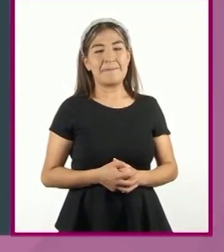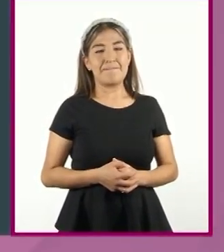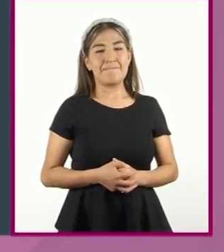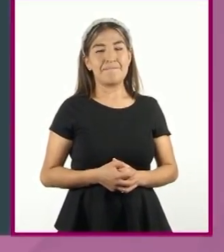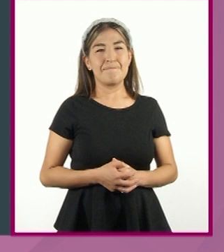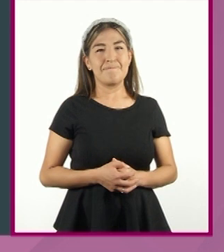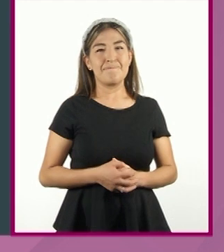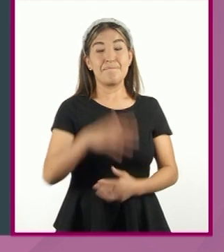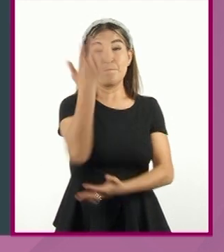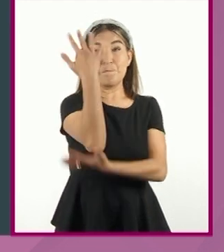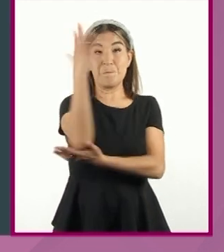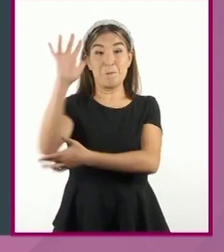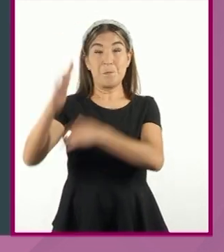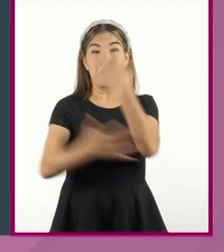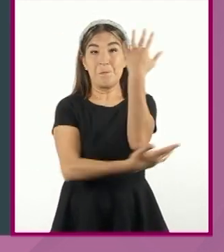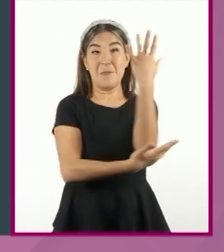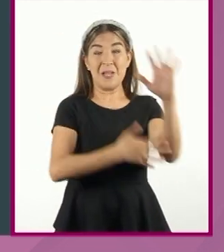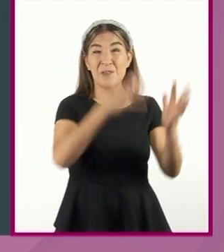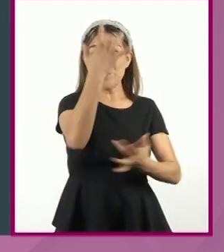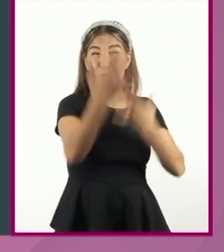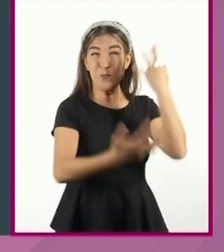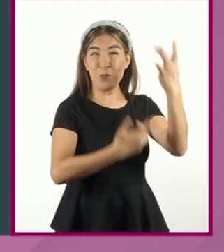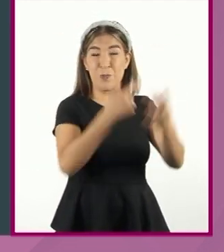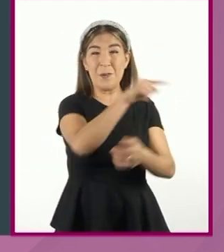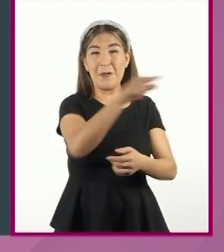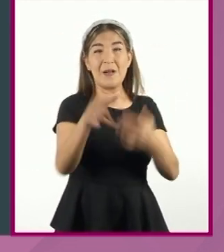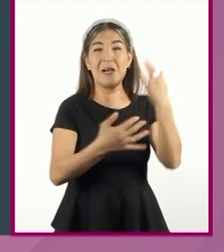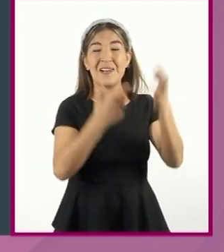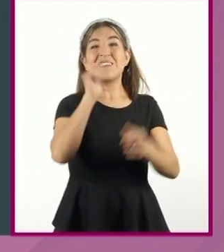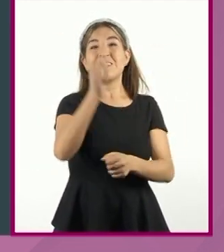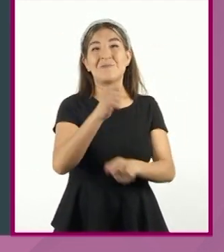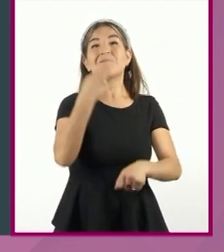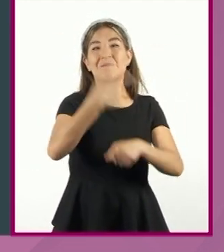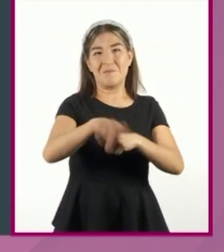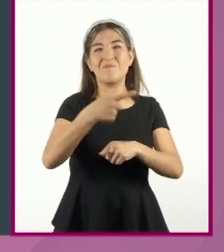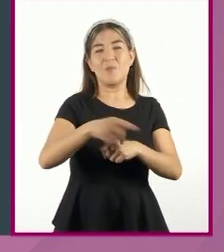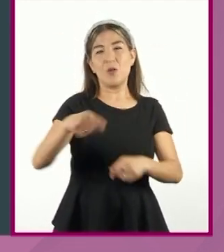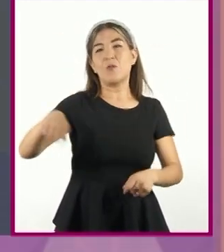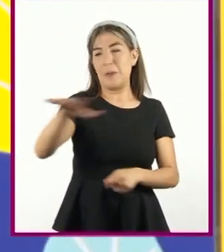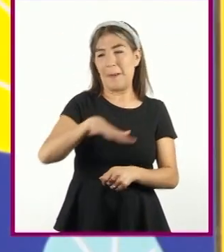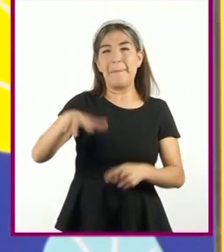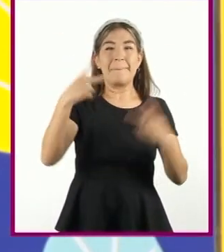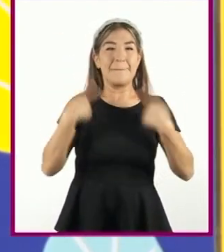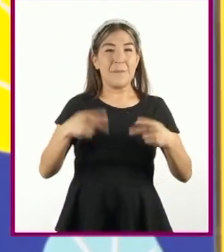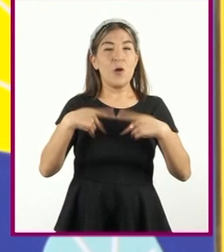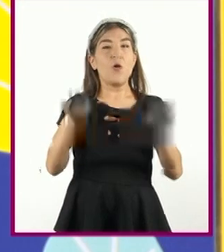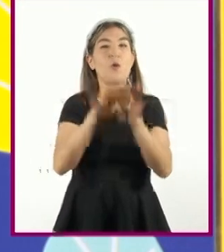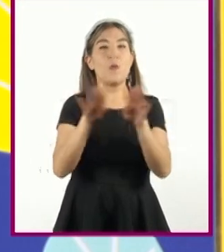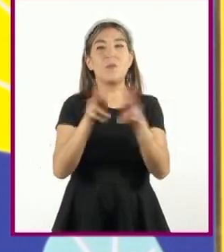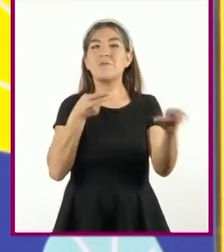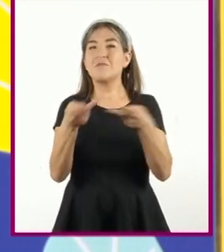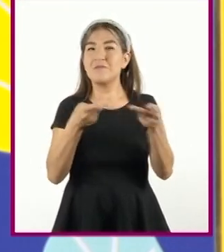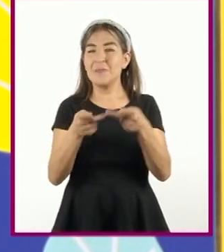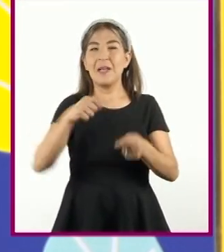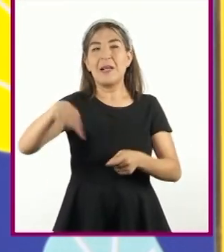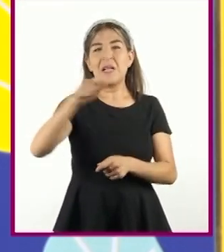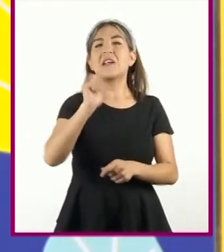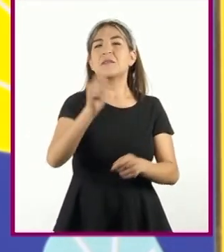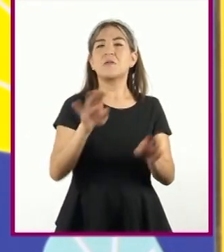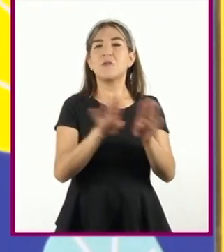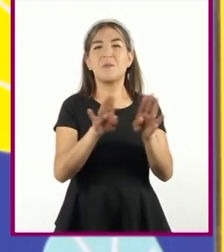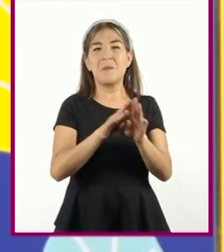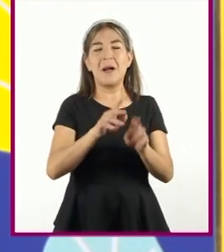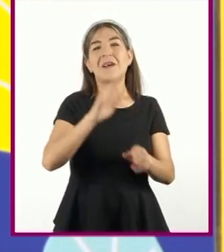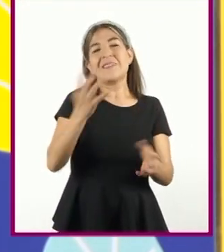Los incendios forestales representan un riesgo socio-organizativo. Su origen se debe a la emisión